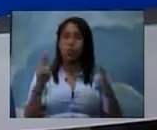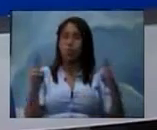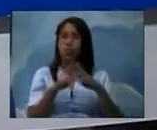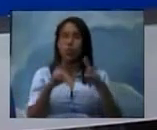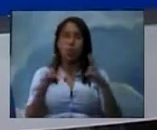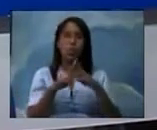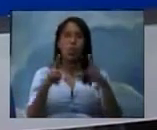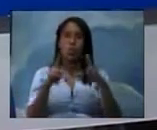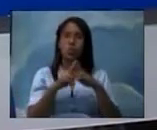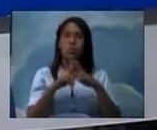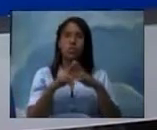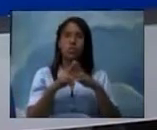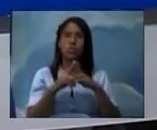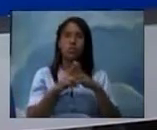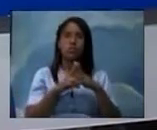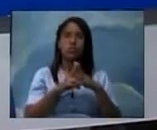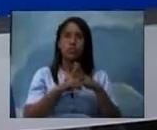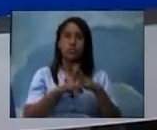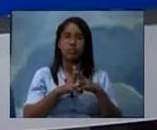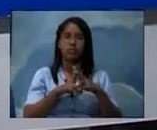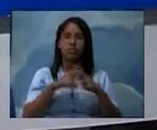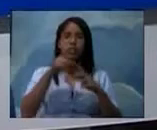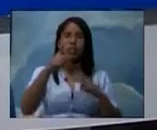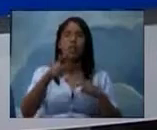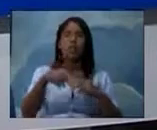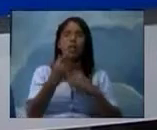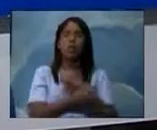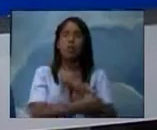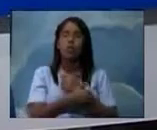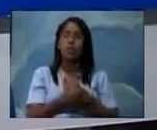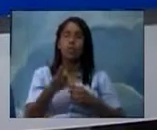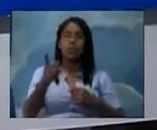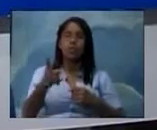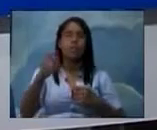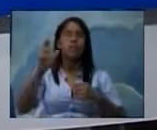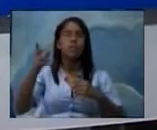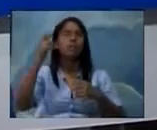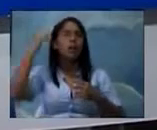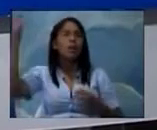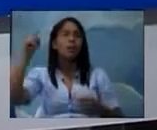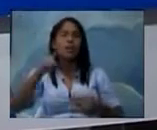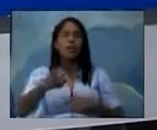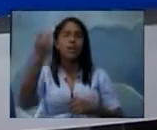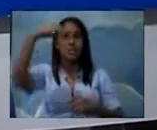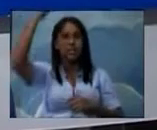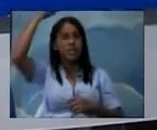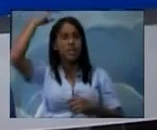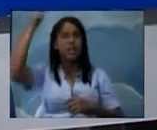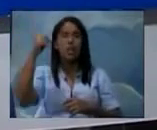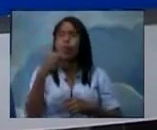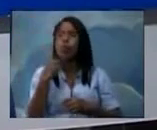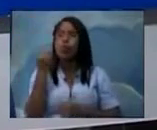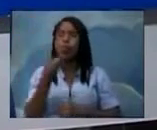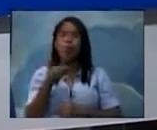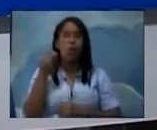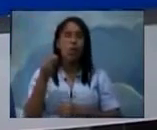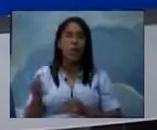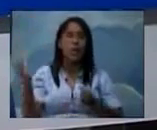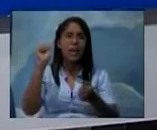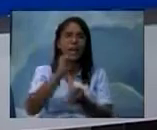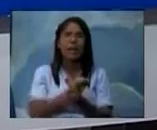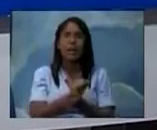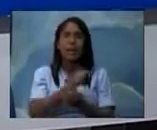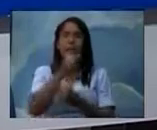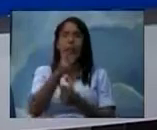Ocultas. Que tú no conoces. ¿Cuándo se iba a imaginar ese rey que un muchacho